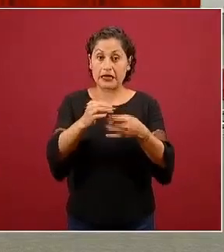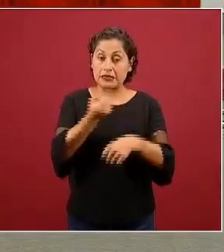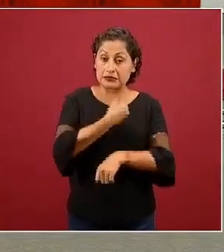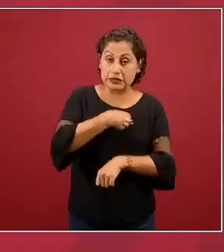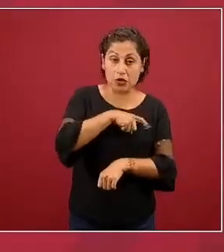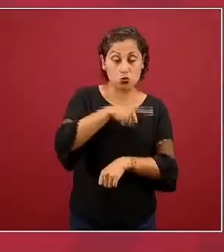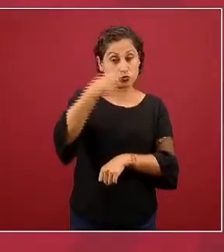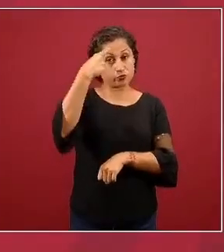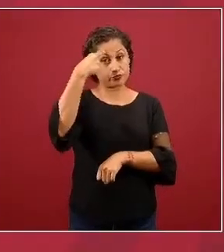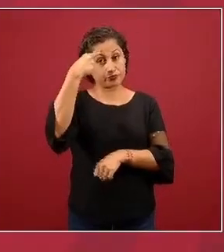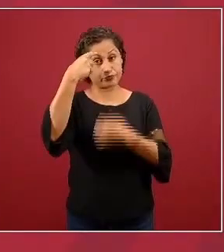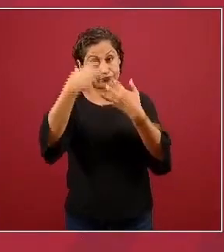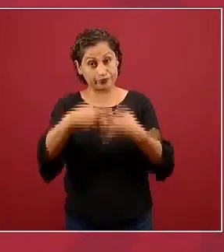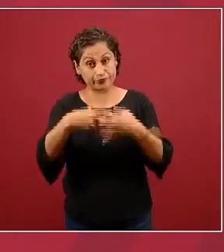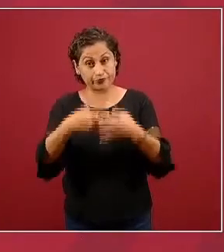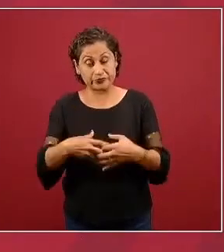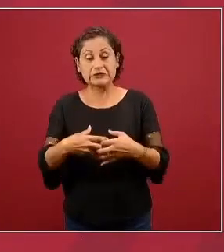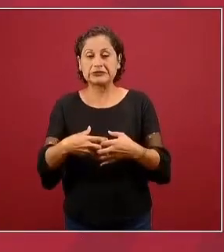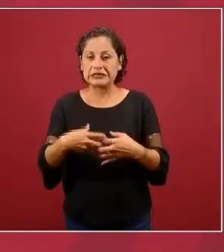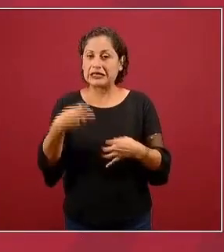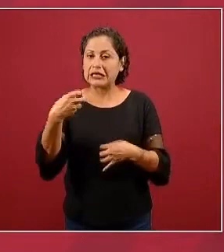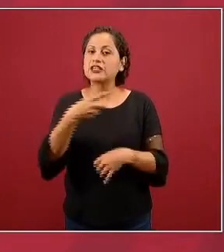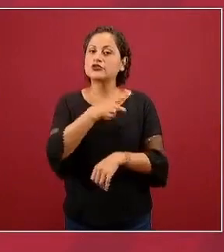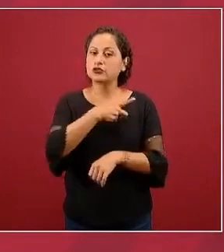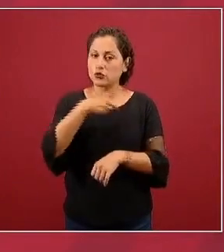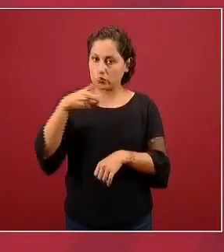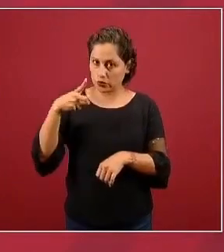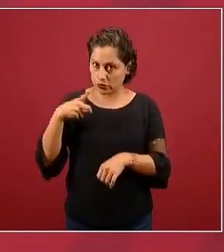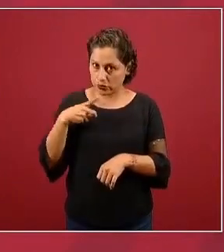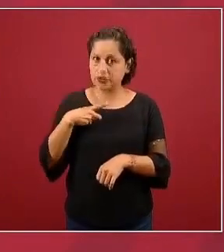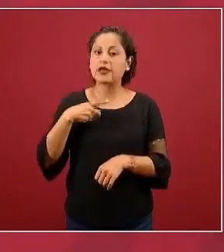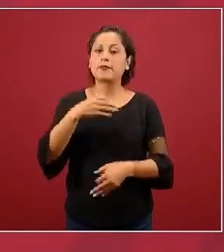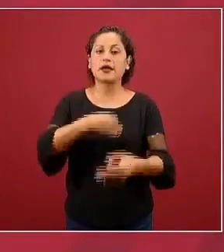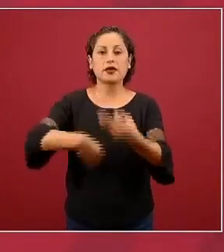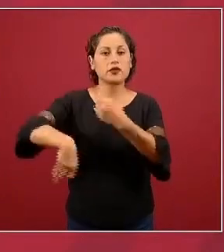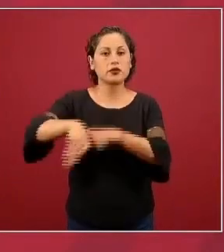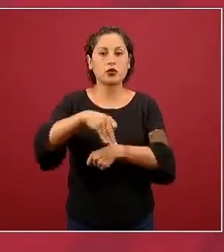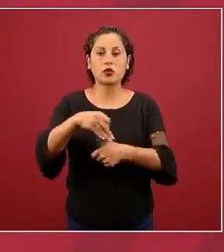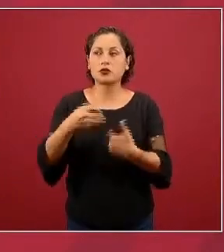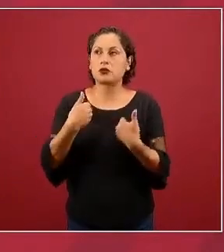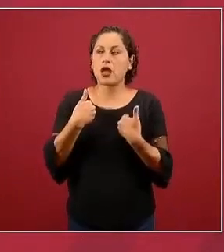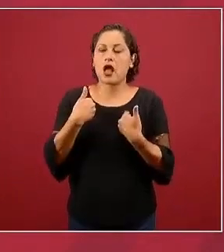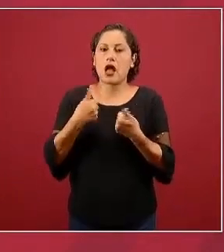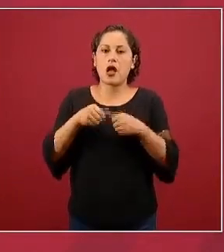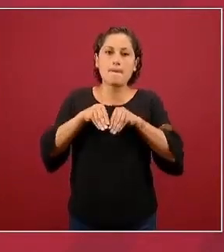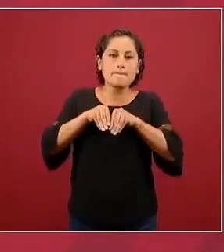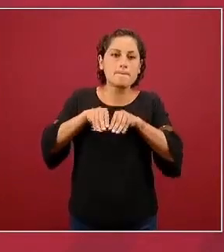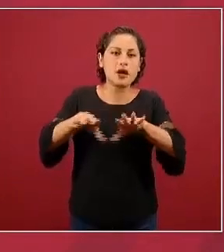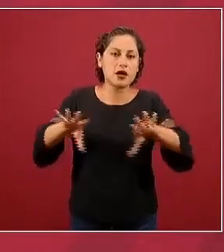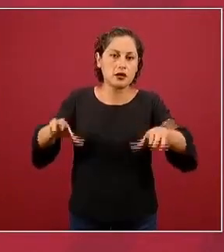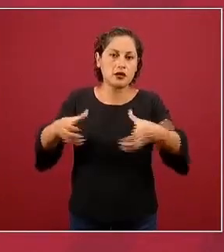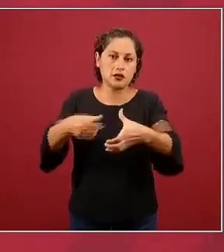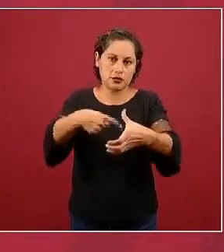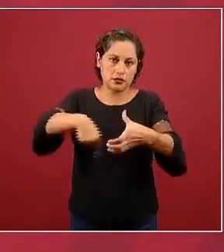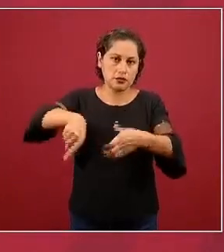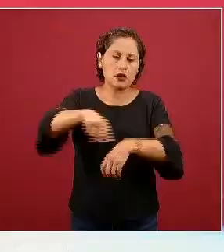la necesidad de atención en salud mental. Hay que llevarla al terreno, hay que llevarla a la comunidad. Es